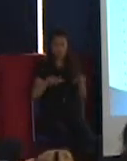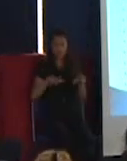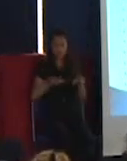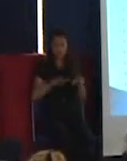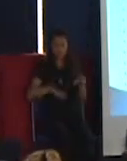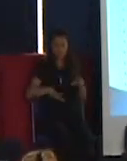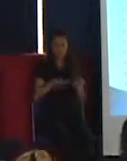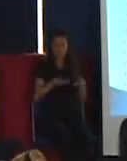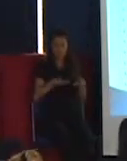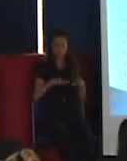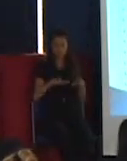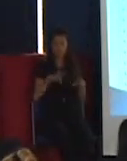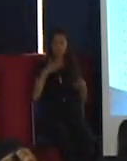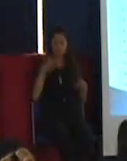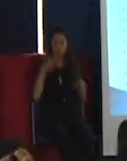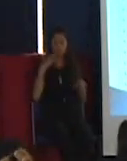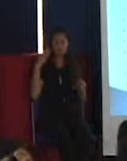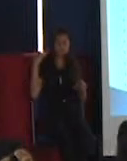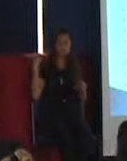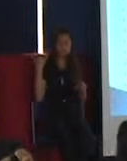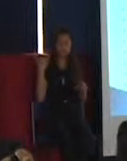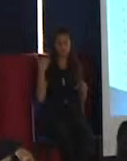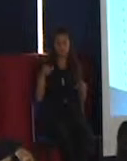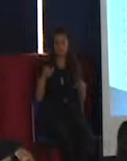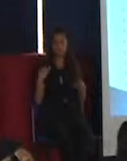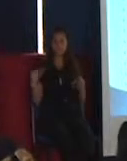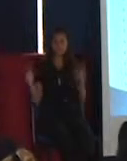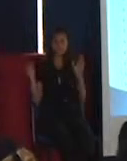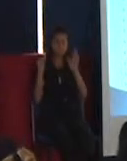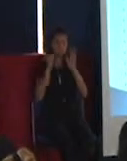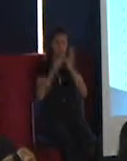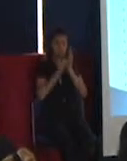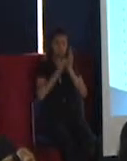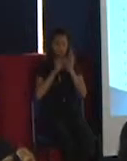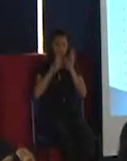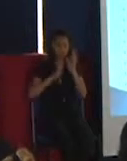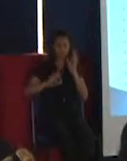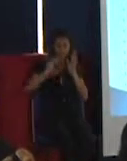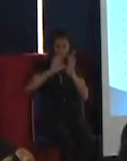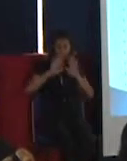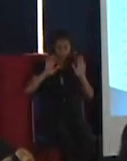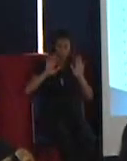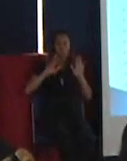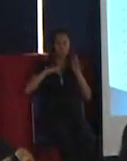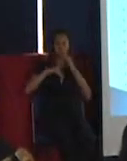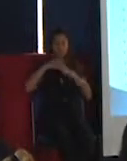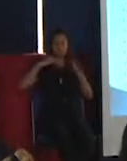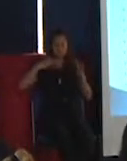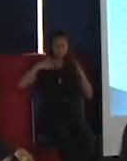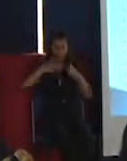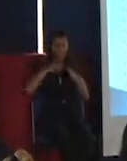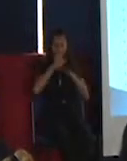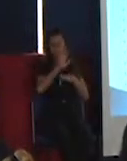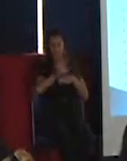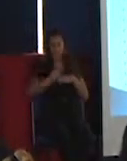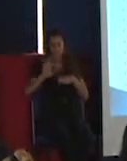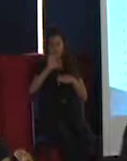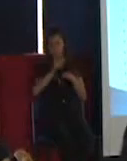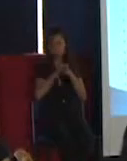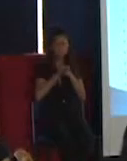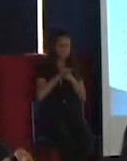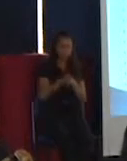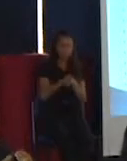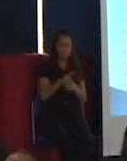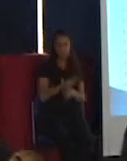Entonces, cuando ya está estipulado esa materia nacional, entramos a mirar toda esa parte departamental, municipal